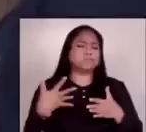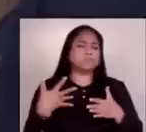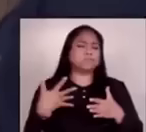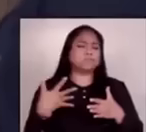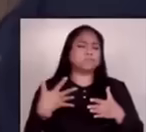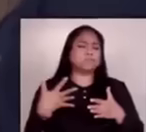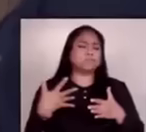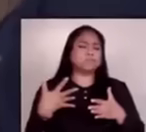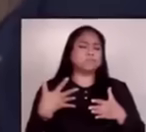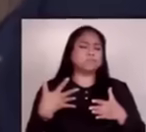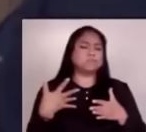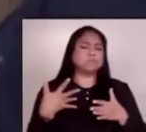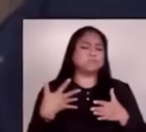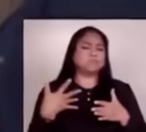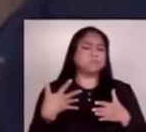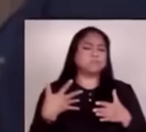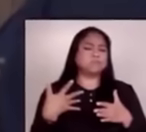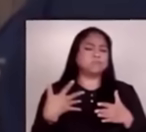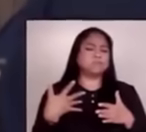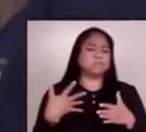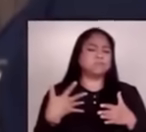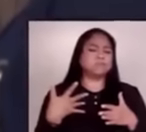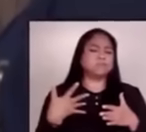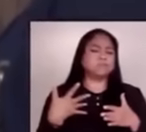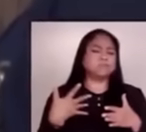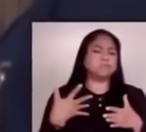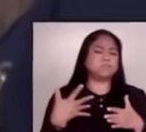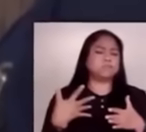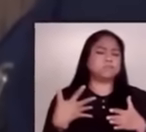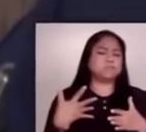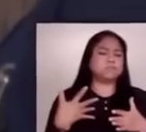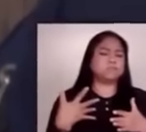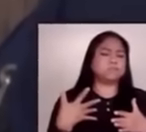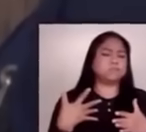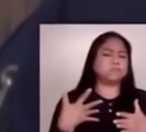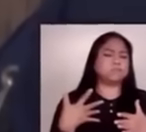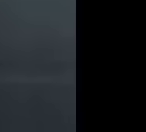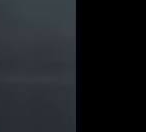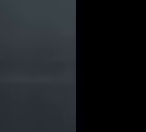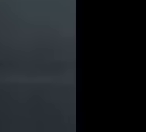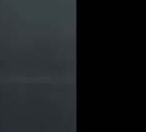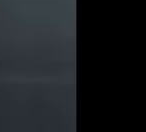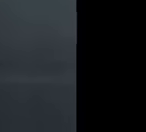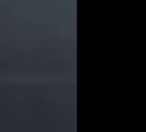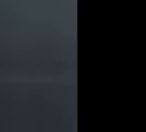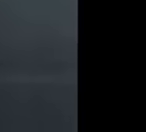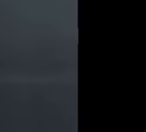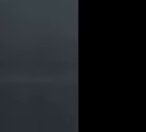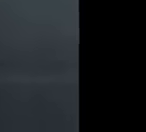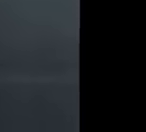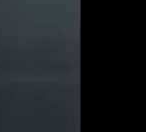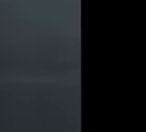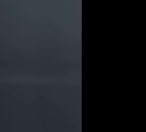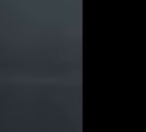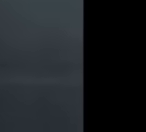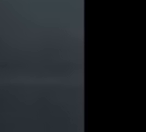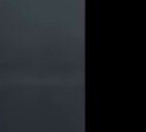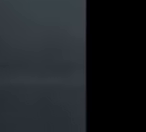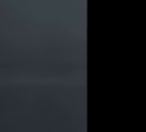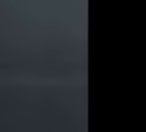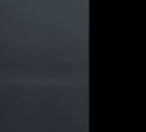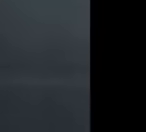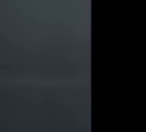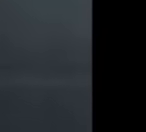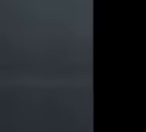antecedentes? Aquí no habían antecedentes. Sin embargo, nosotros lo evacuamos. Lo interesante es de que nos